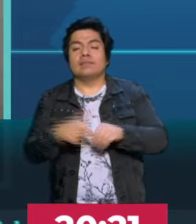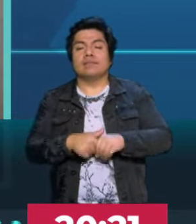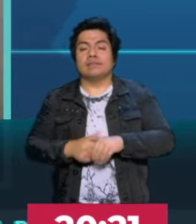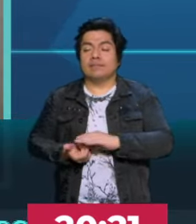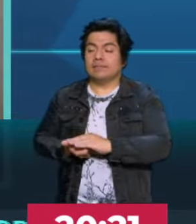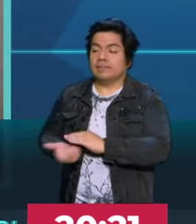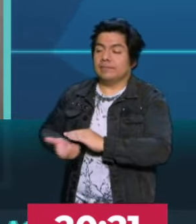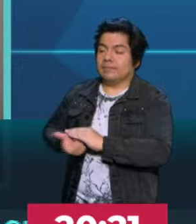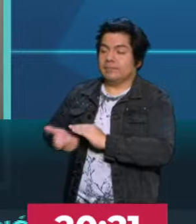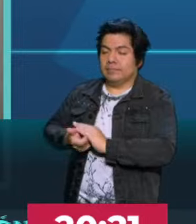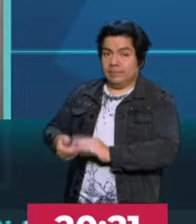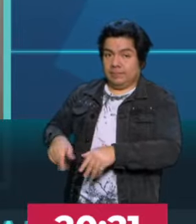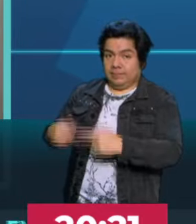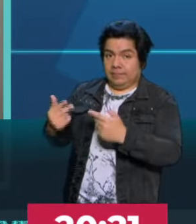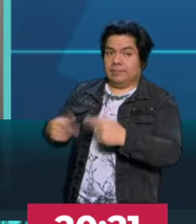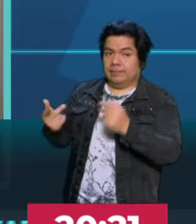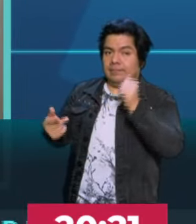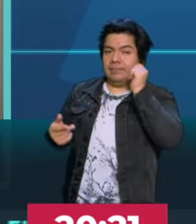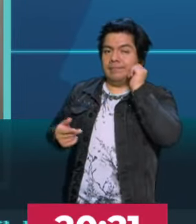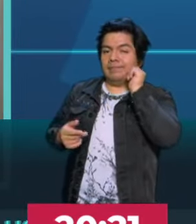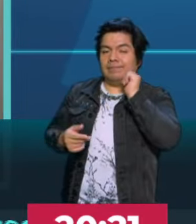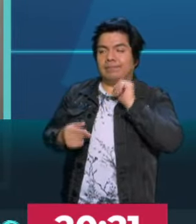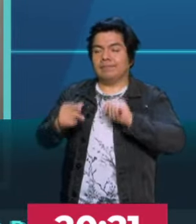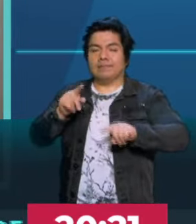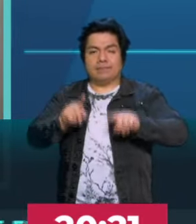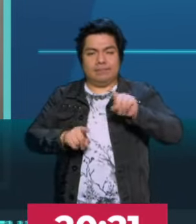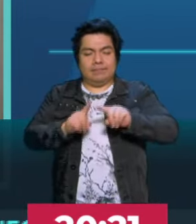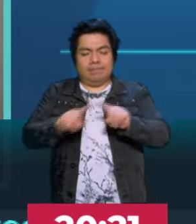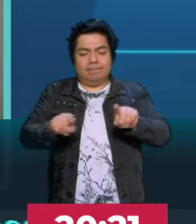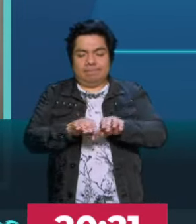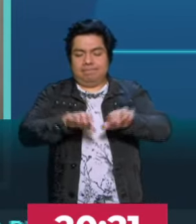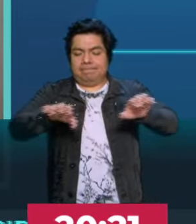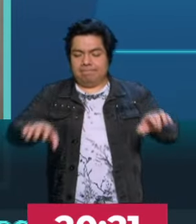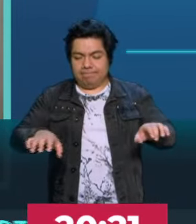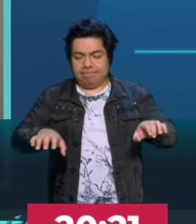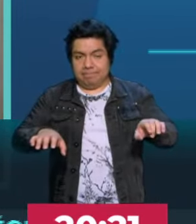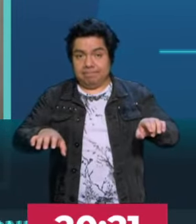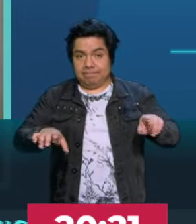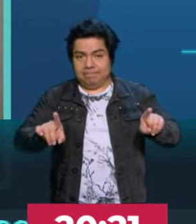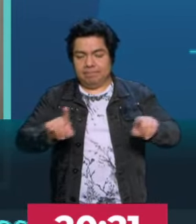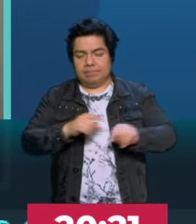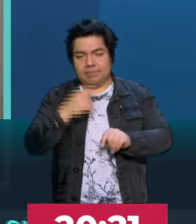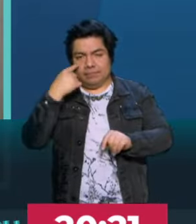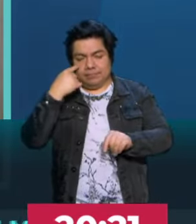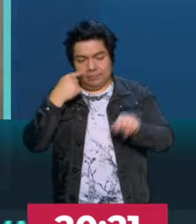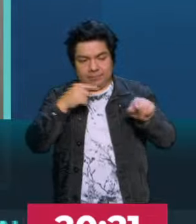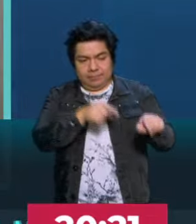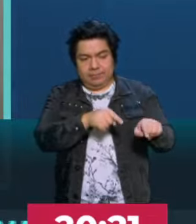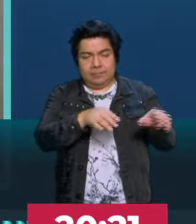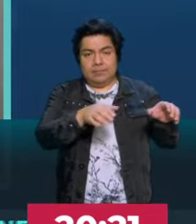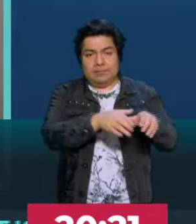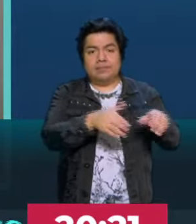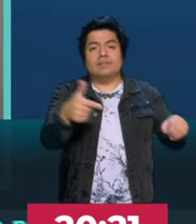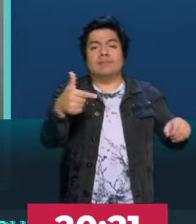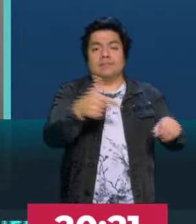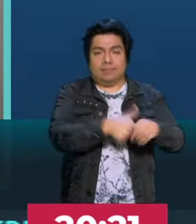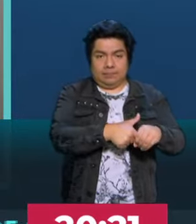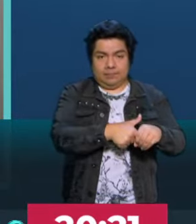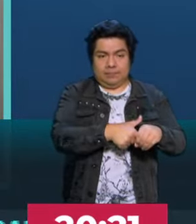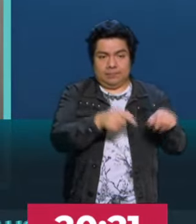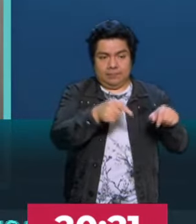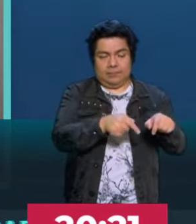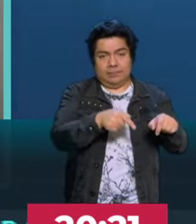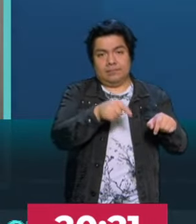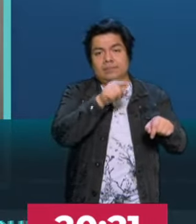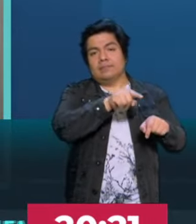de combustible. Y haría esta distinción, Berenice, porque uno es el hidrocarburo que se le